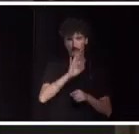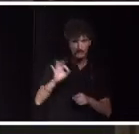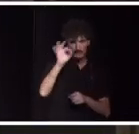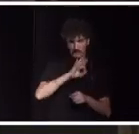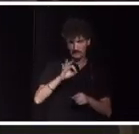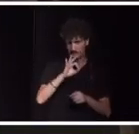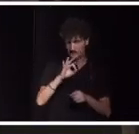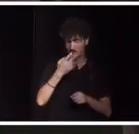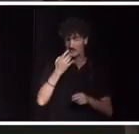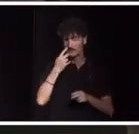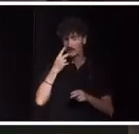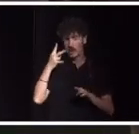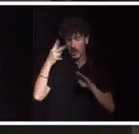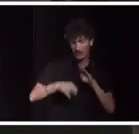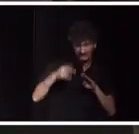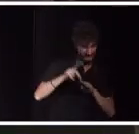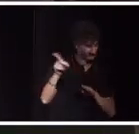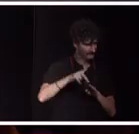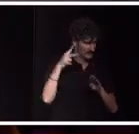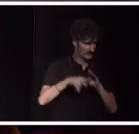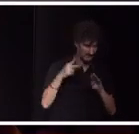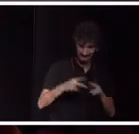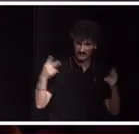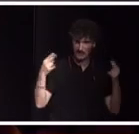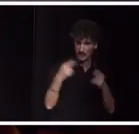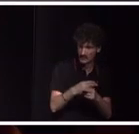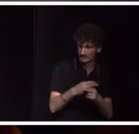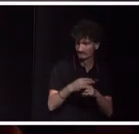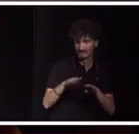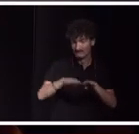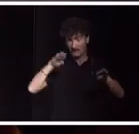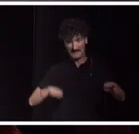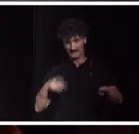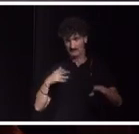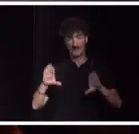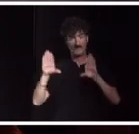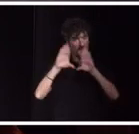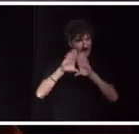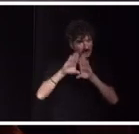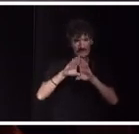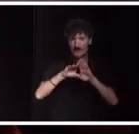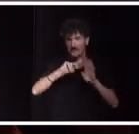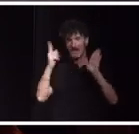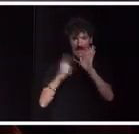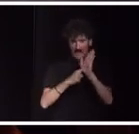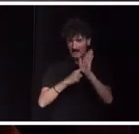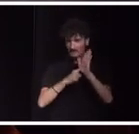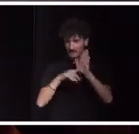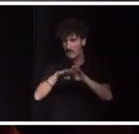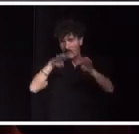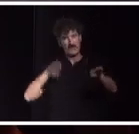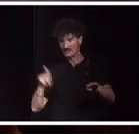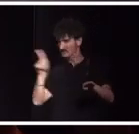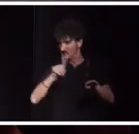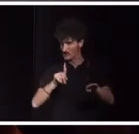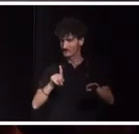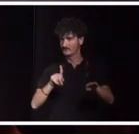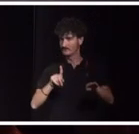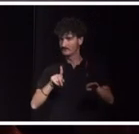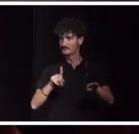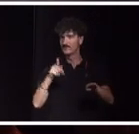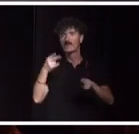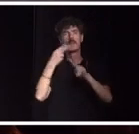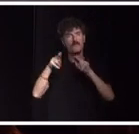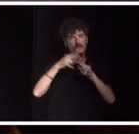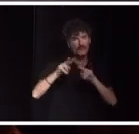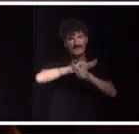aprobar recortes, no se van a dar pasos atrás en la legislación feminista del Ministerio de Igualdad y no vamos a validar una